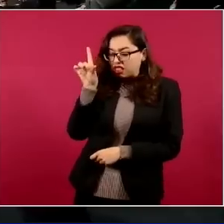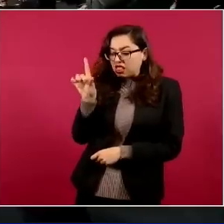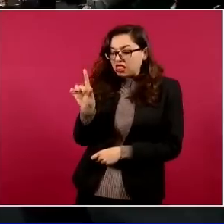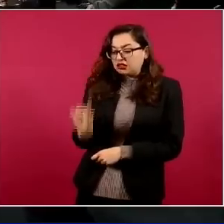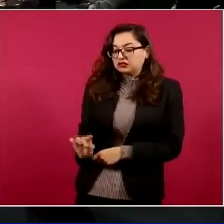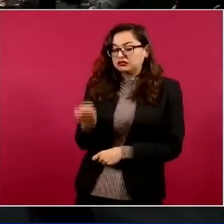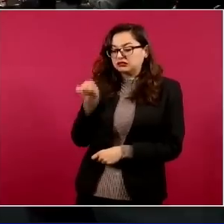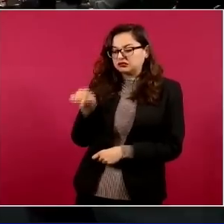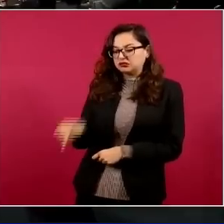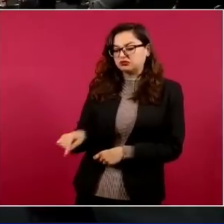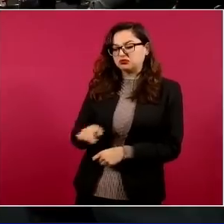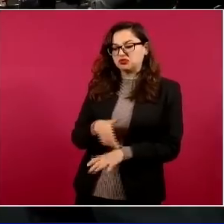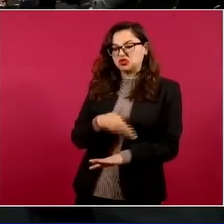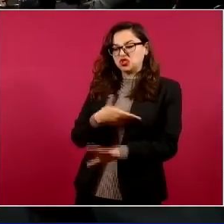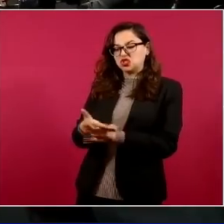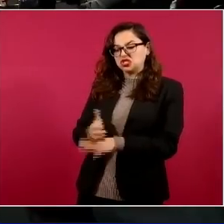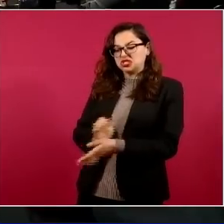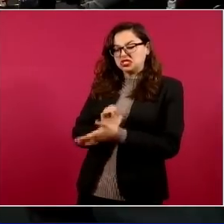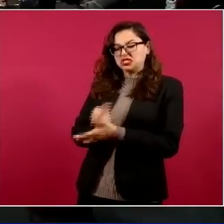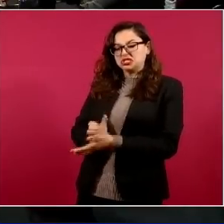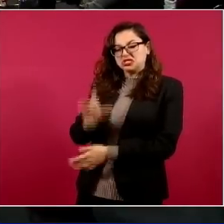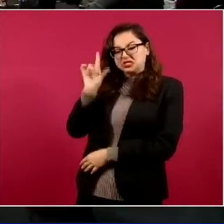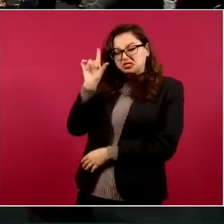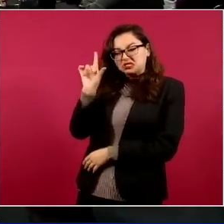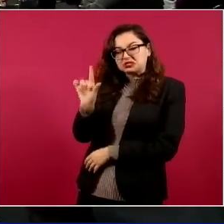que defiende a su opresor.